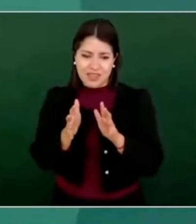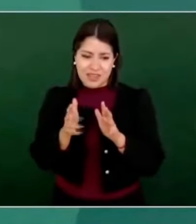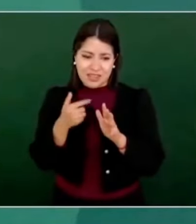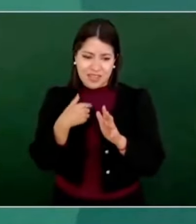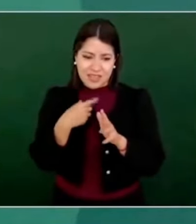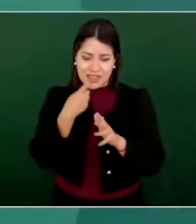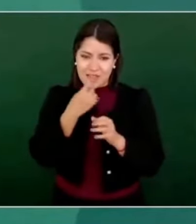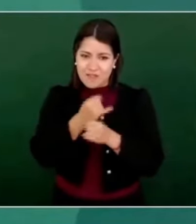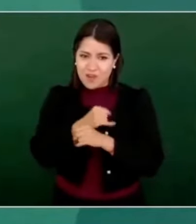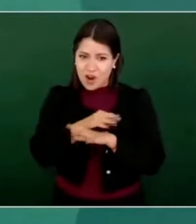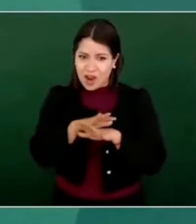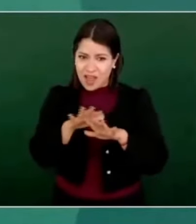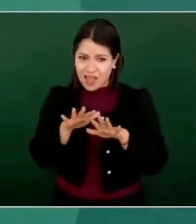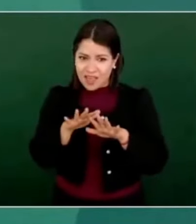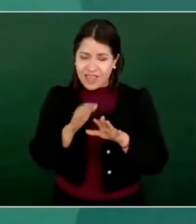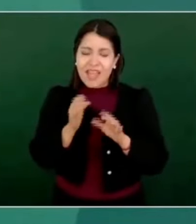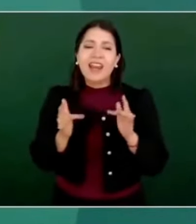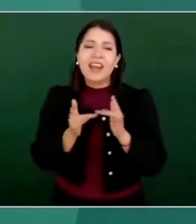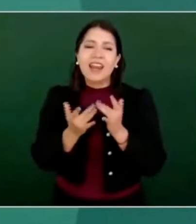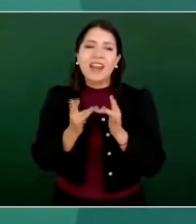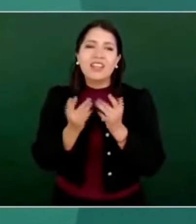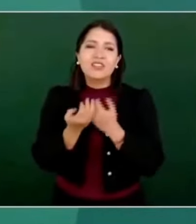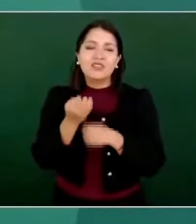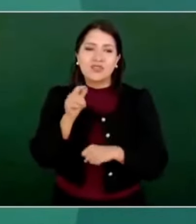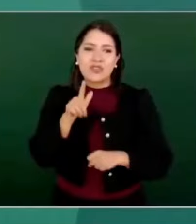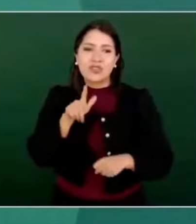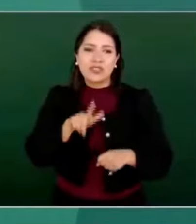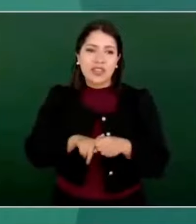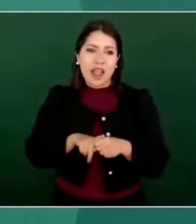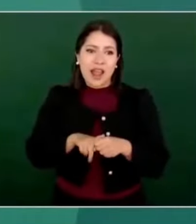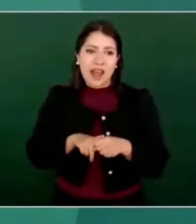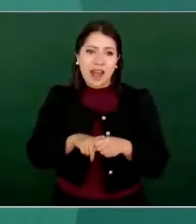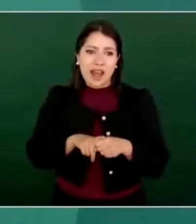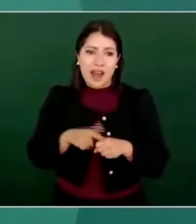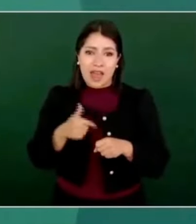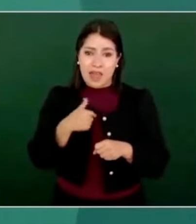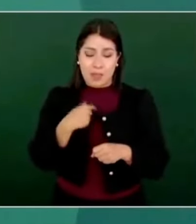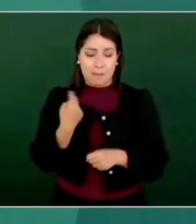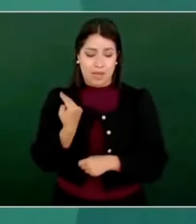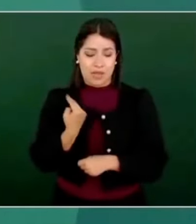las redes sociales presidente de